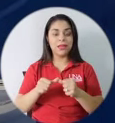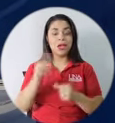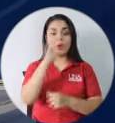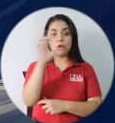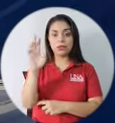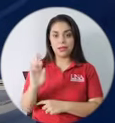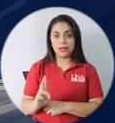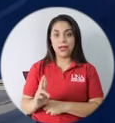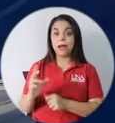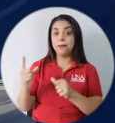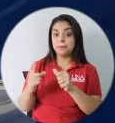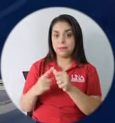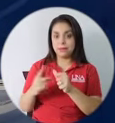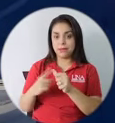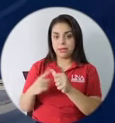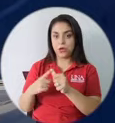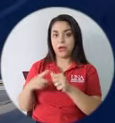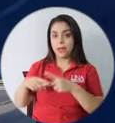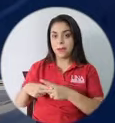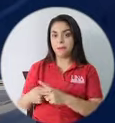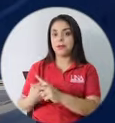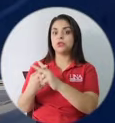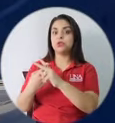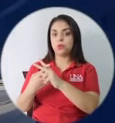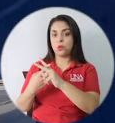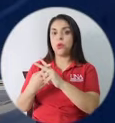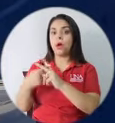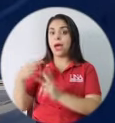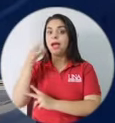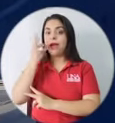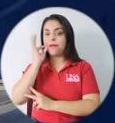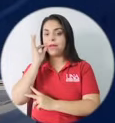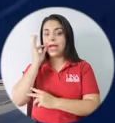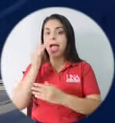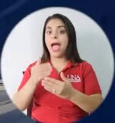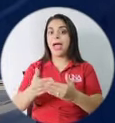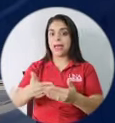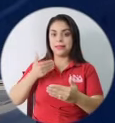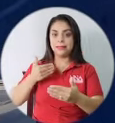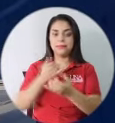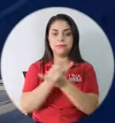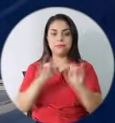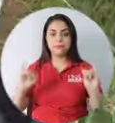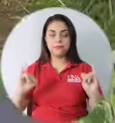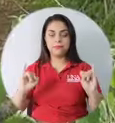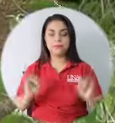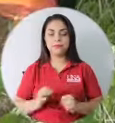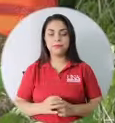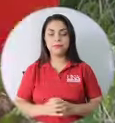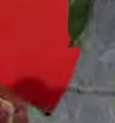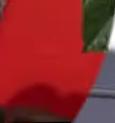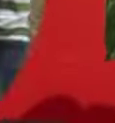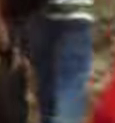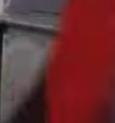experimentó primero, ingresó primero en la industria cafetalera antes de llegar a la independencia.